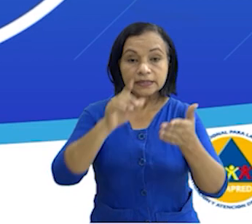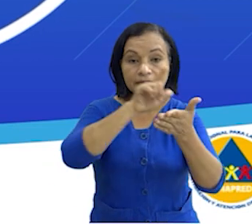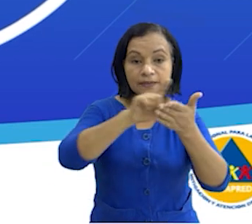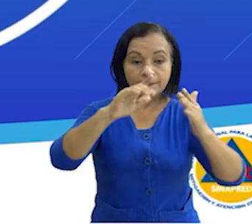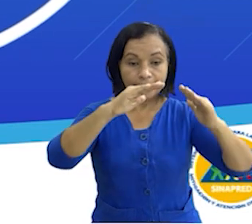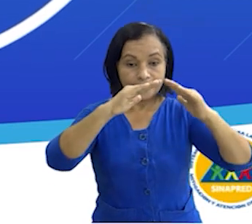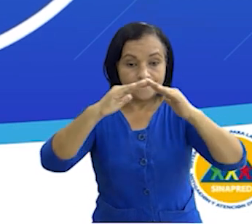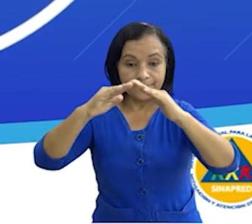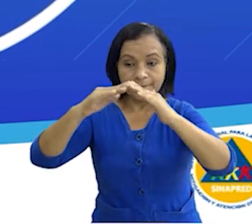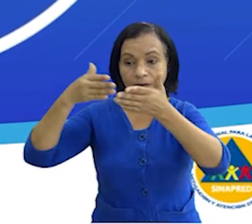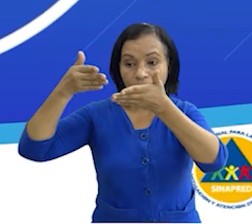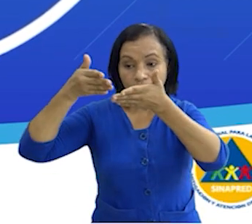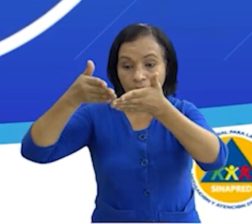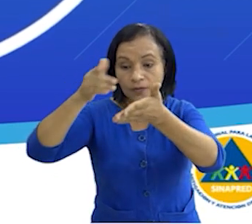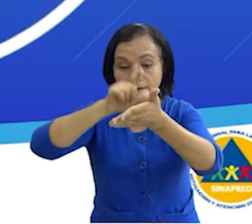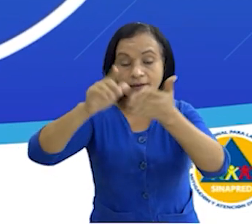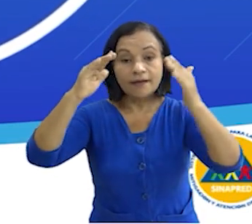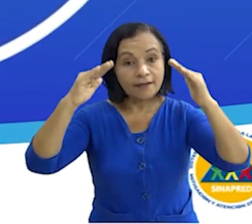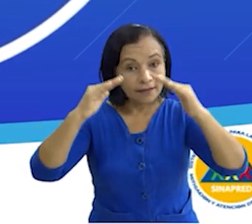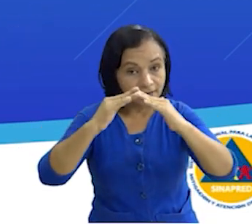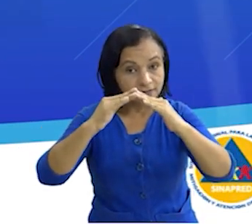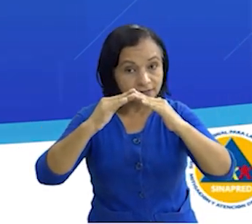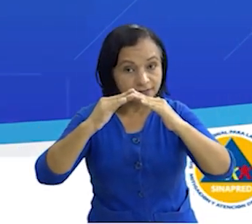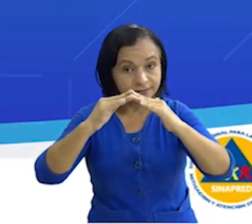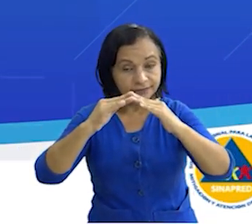Limpiemos techos, canales y desagües de la vivienda.